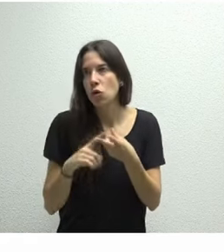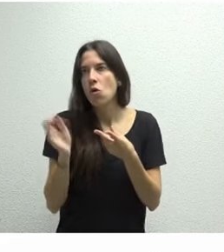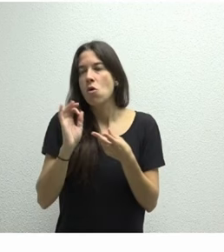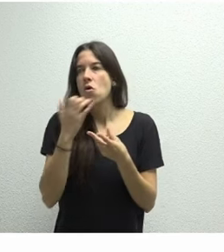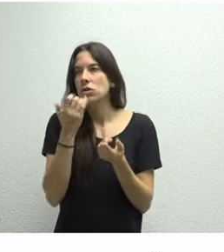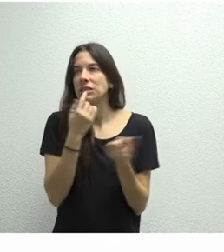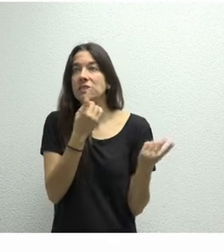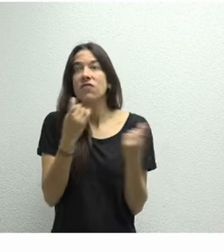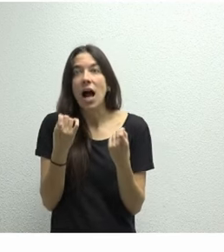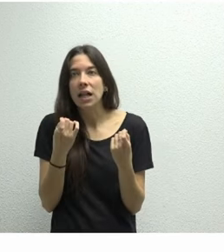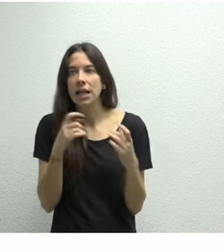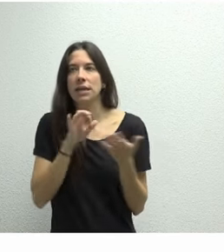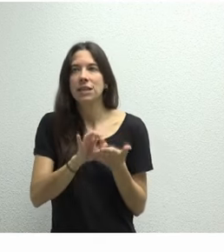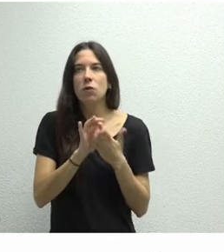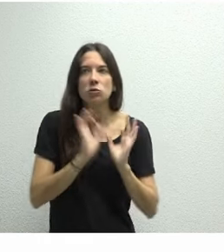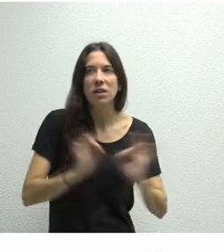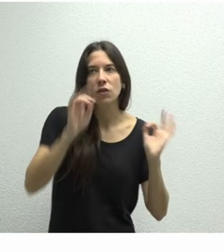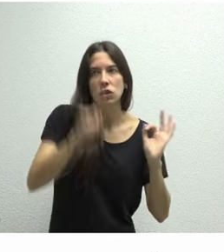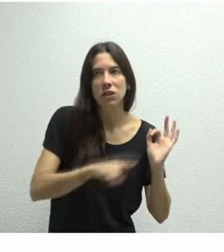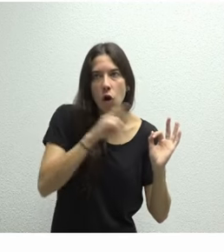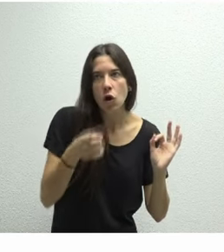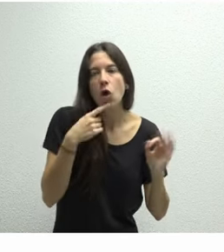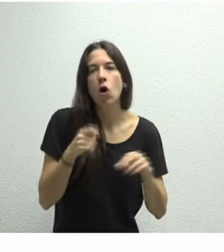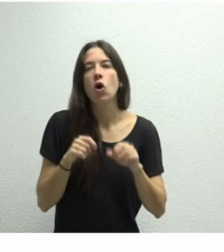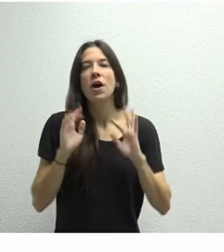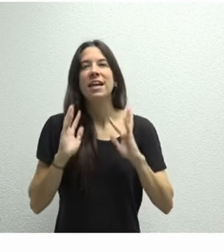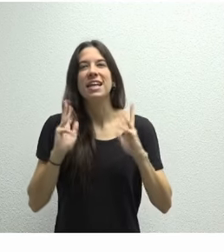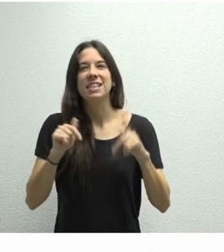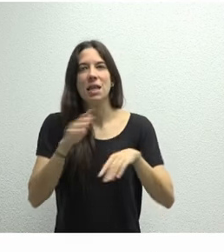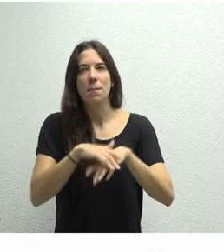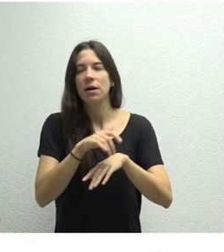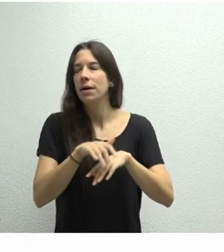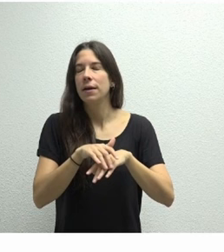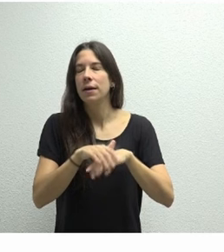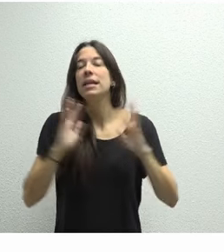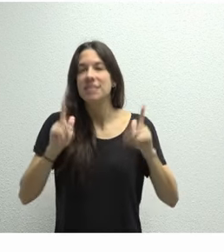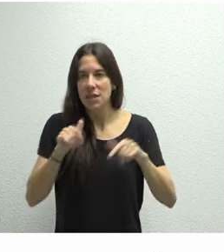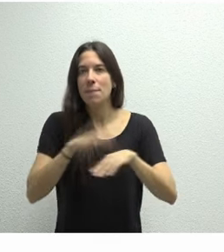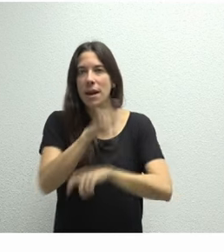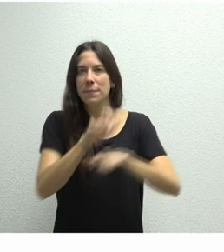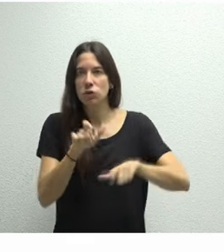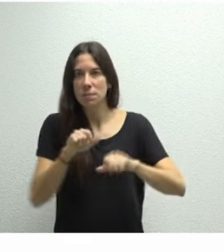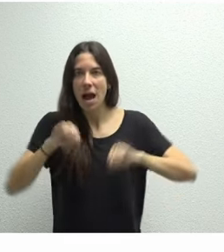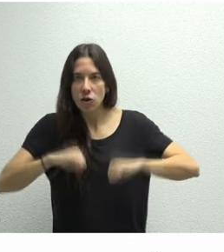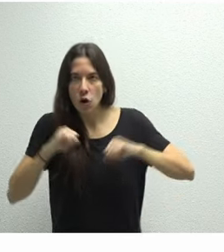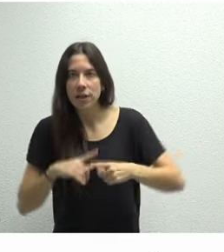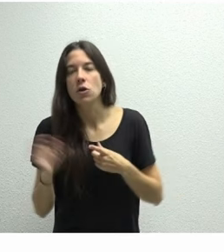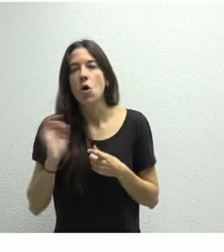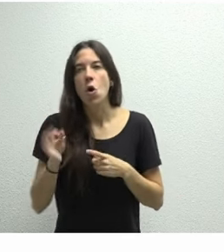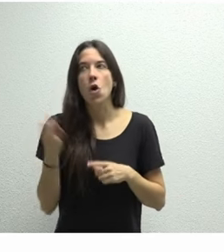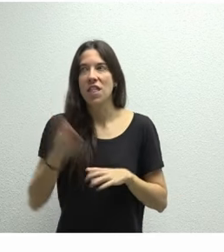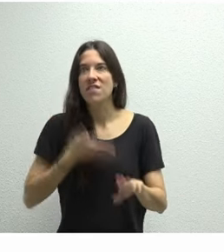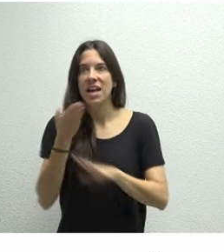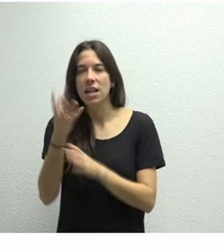tiene que haber o no servicios específicos residencias para mayores específicas o tienen que ir al mundo a la red genérica eso es algo que yo tengo